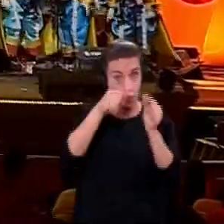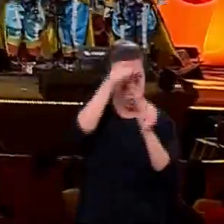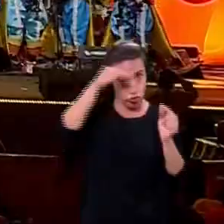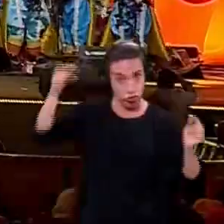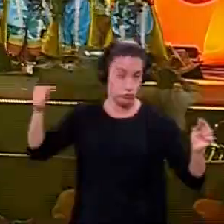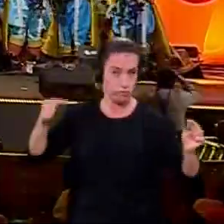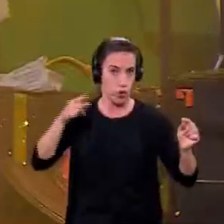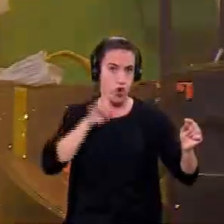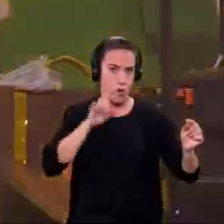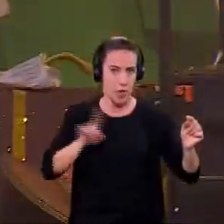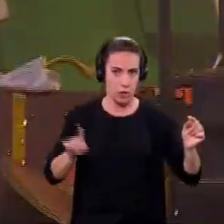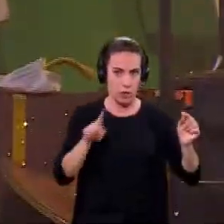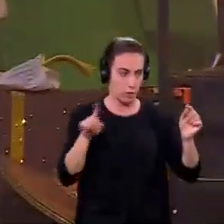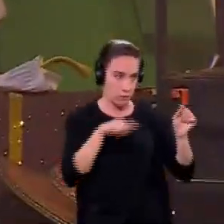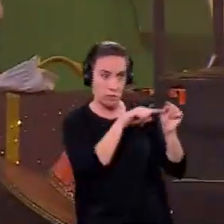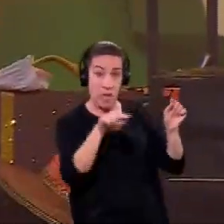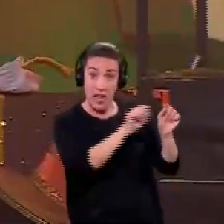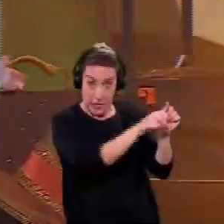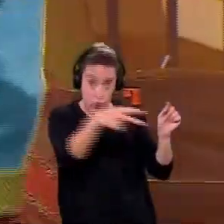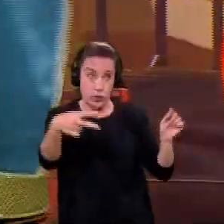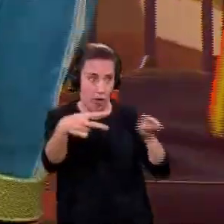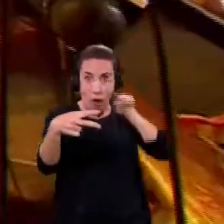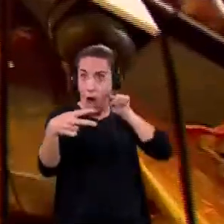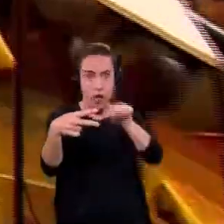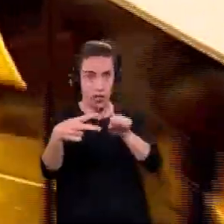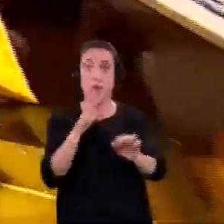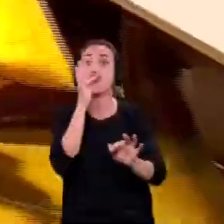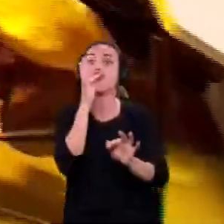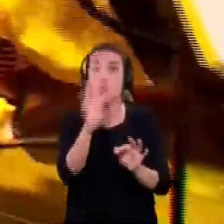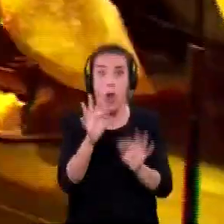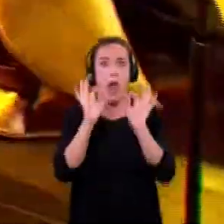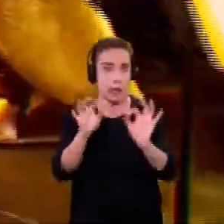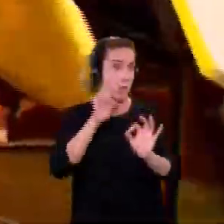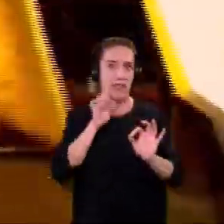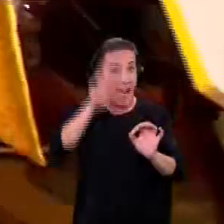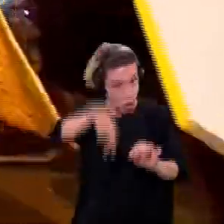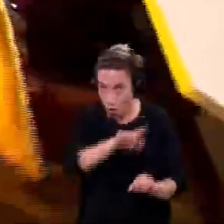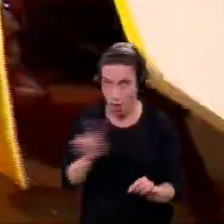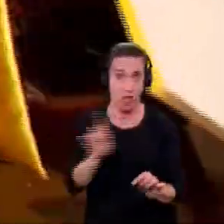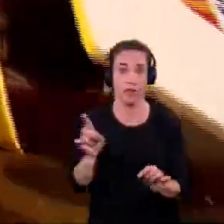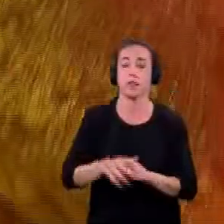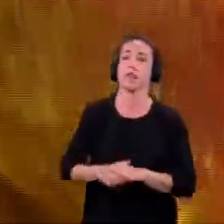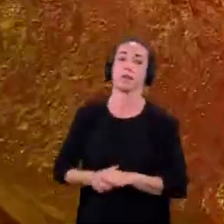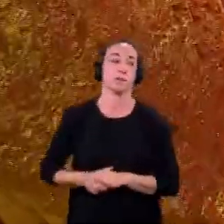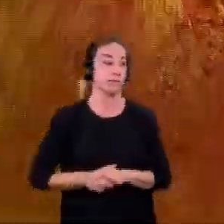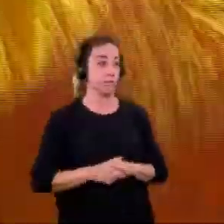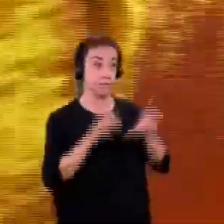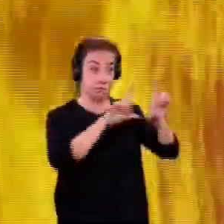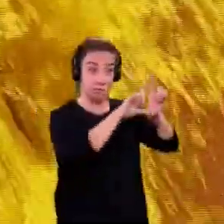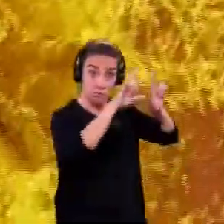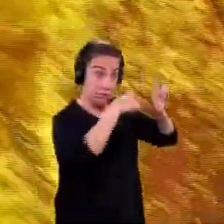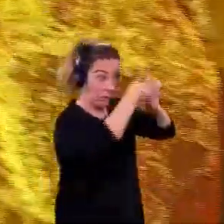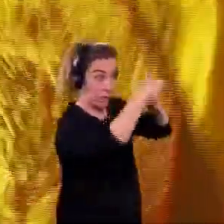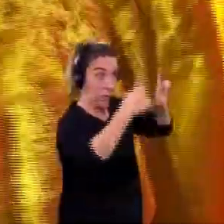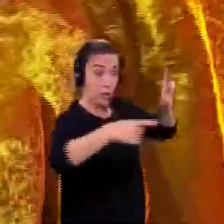trucado, han dado ese resultado, te juro que no mentí. Y es que esto es lo